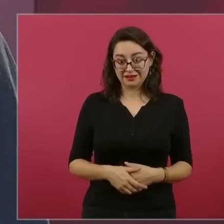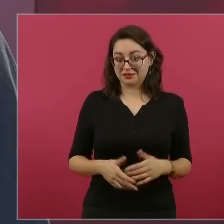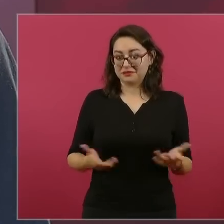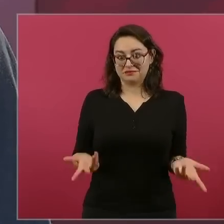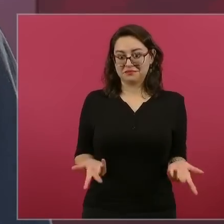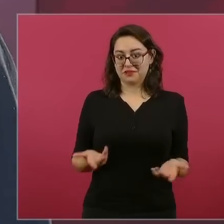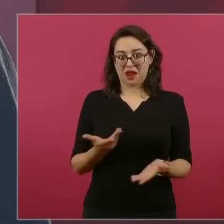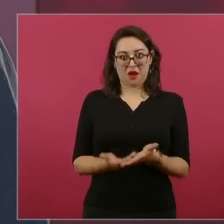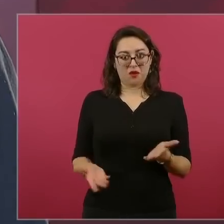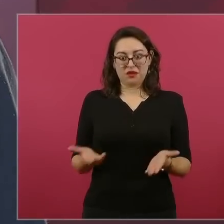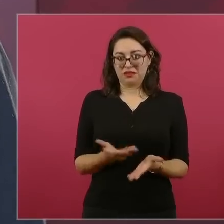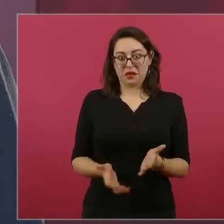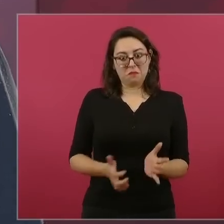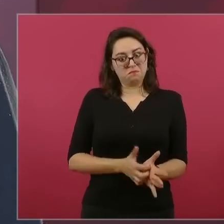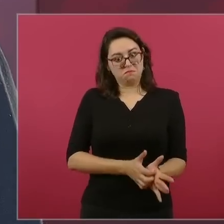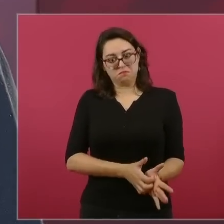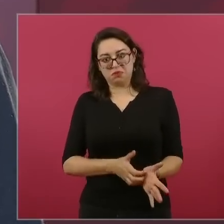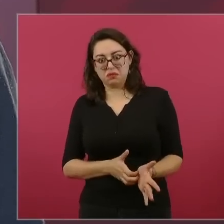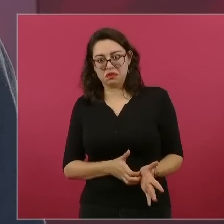Ya con eso termino.